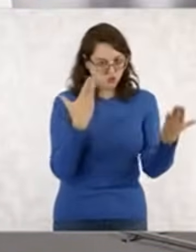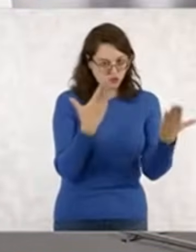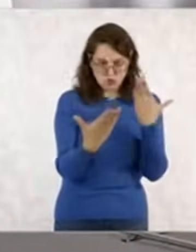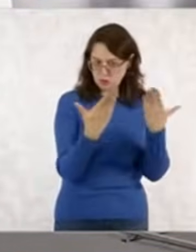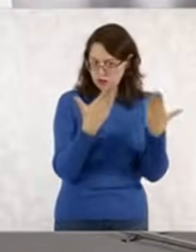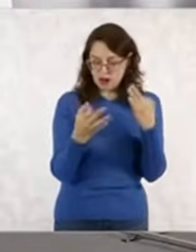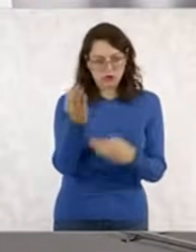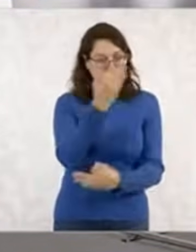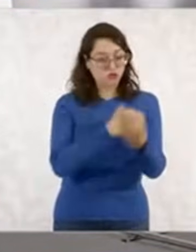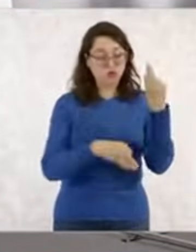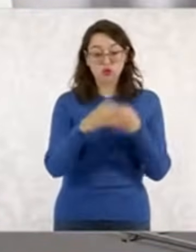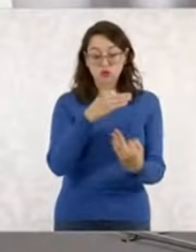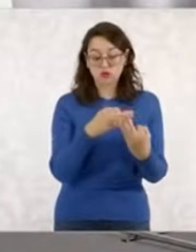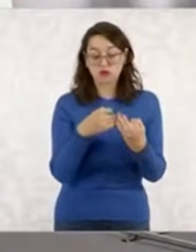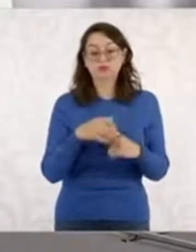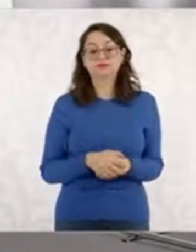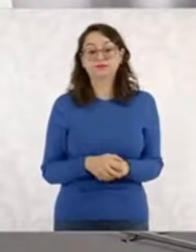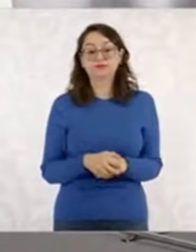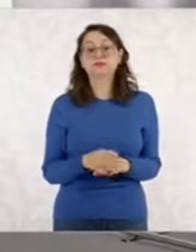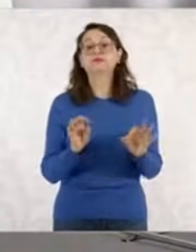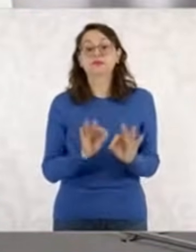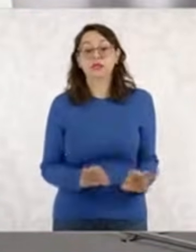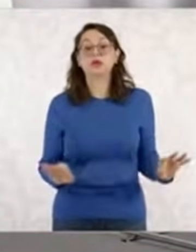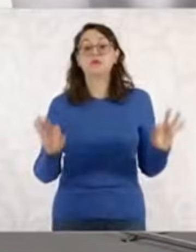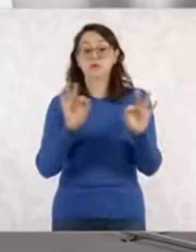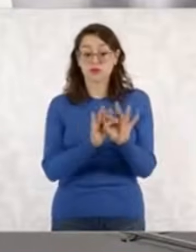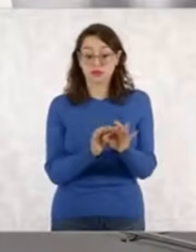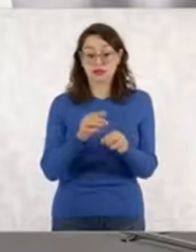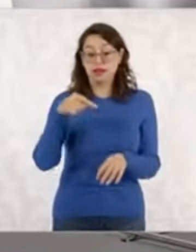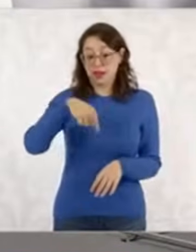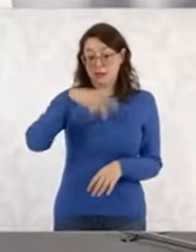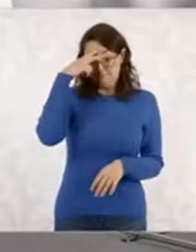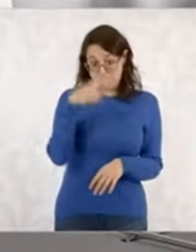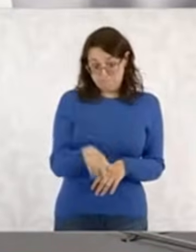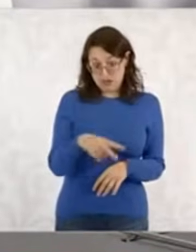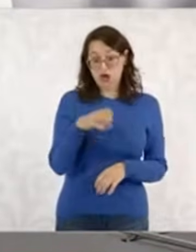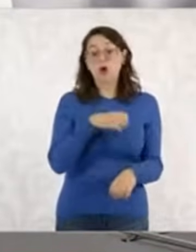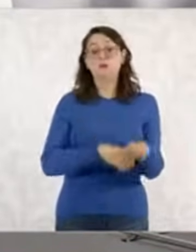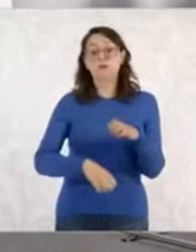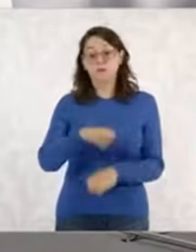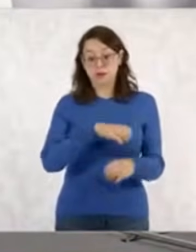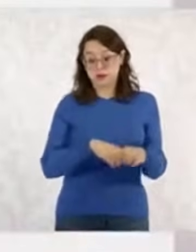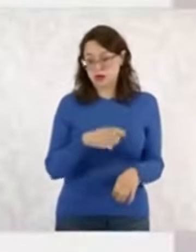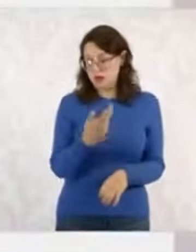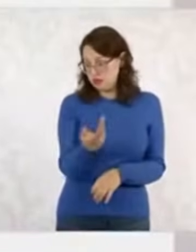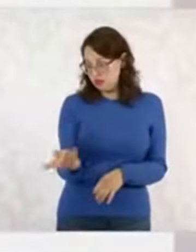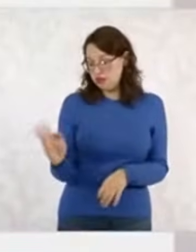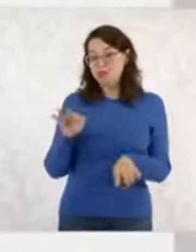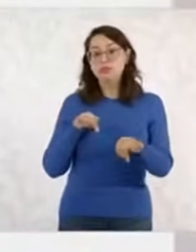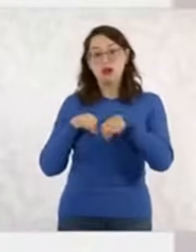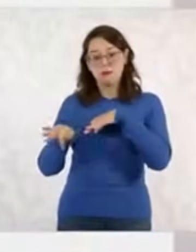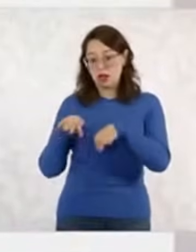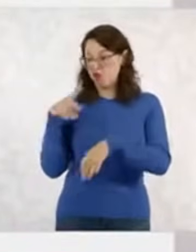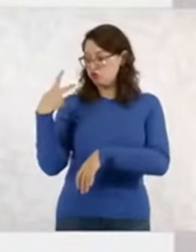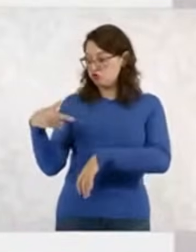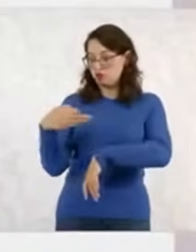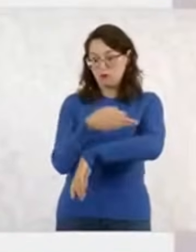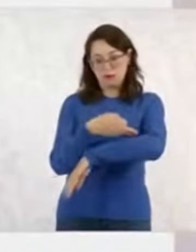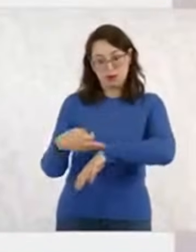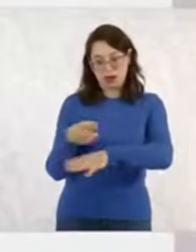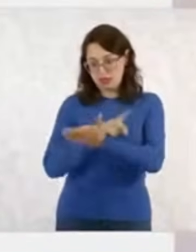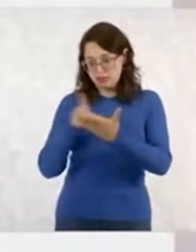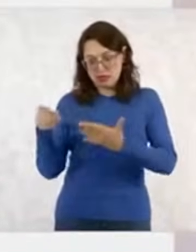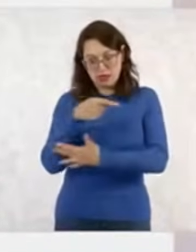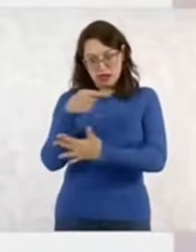parece importante reiterar que para el sector empresarial mexicano el desarrollo integral de los trabajadores y sus familias es una